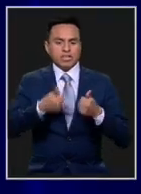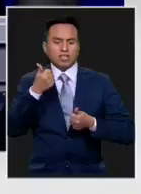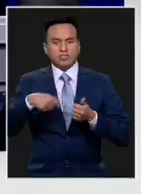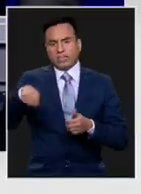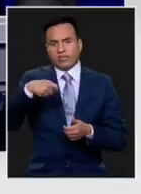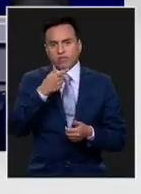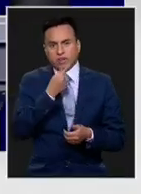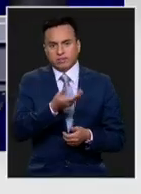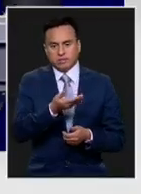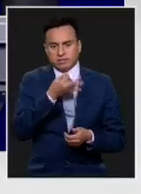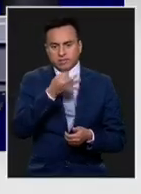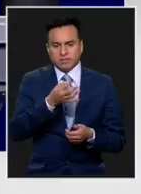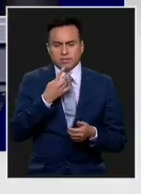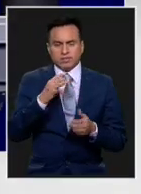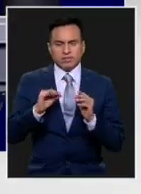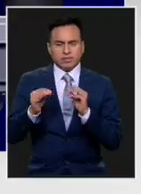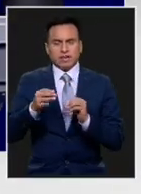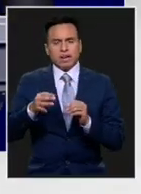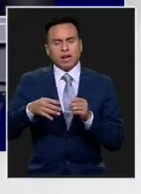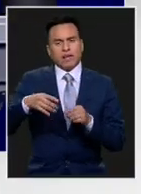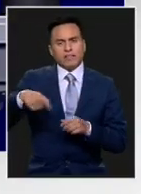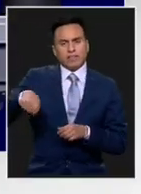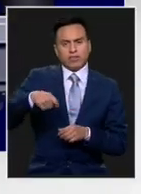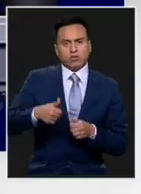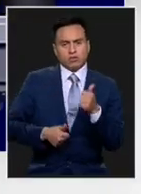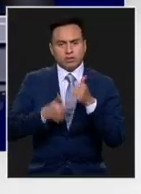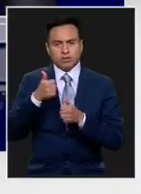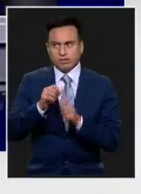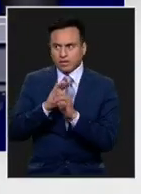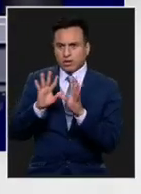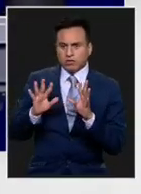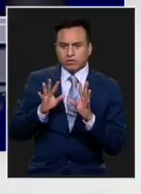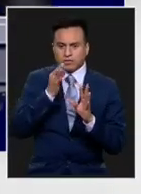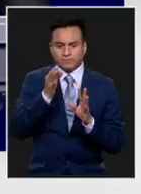que me queda claro es que... Lo que me queda claro es que